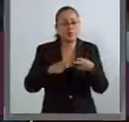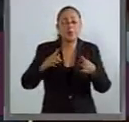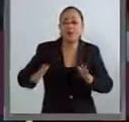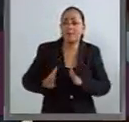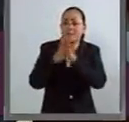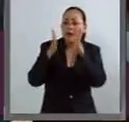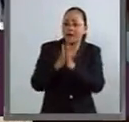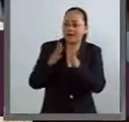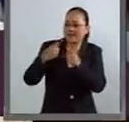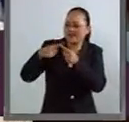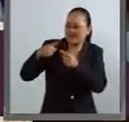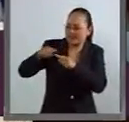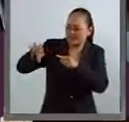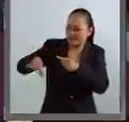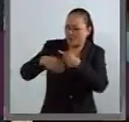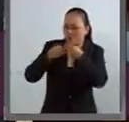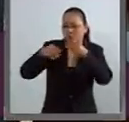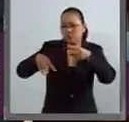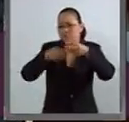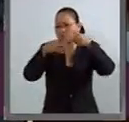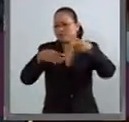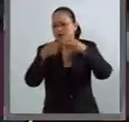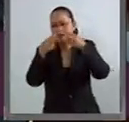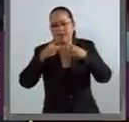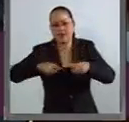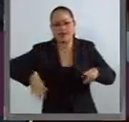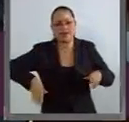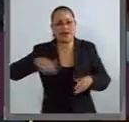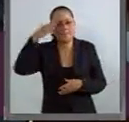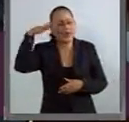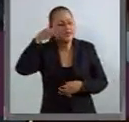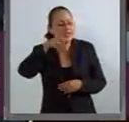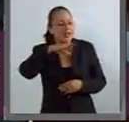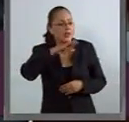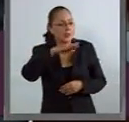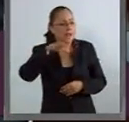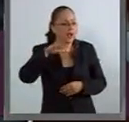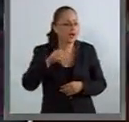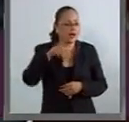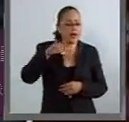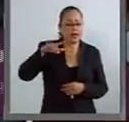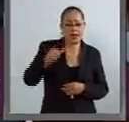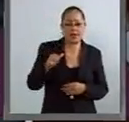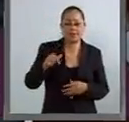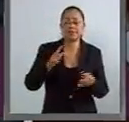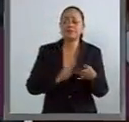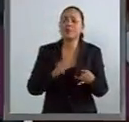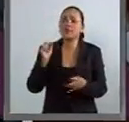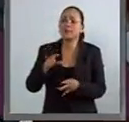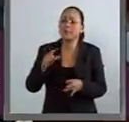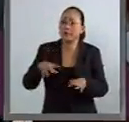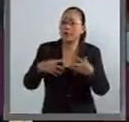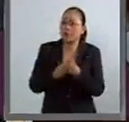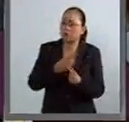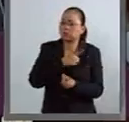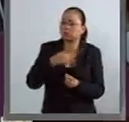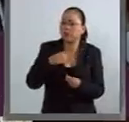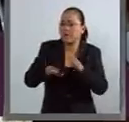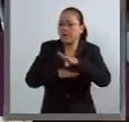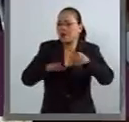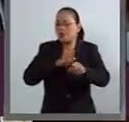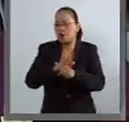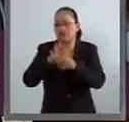usando todas estas plataformas de las que hablaba la maestra Blanca Lilia Ibarra. Y finalmente, esto debe estar basado